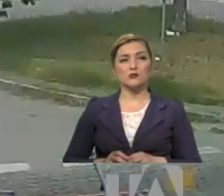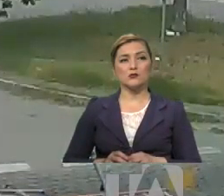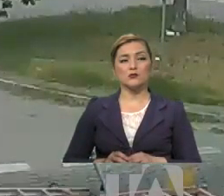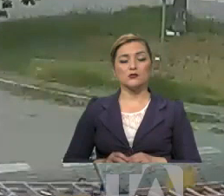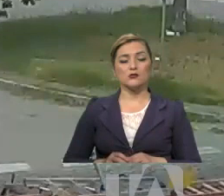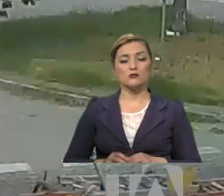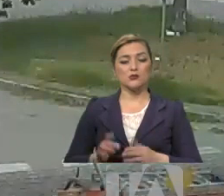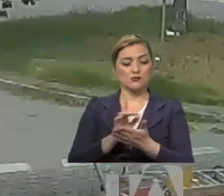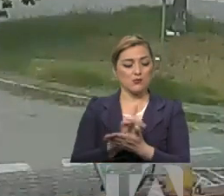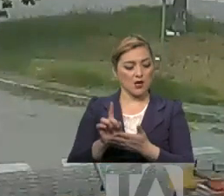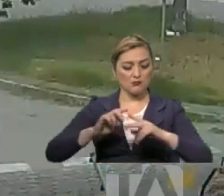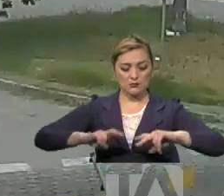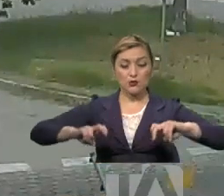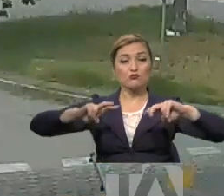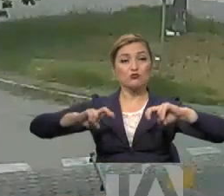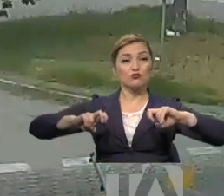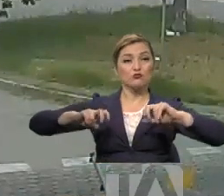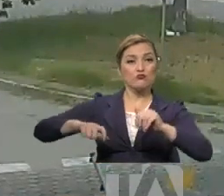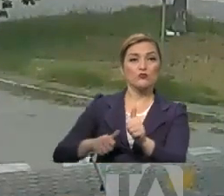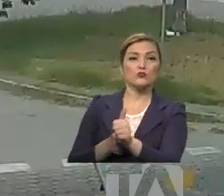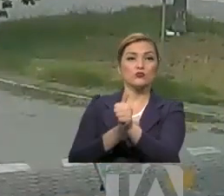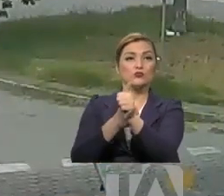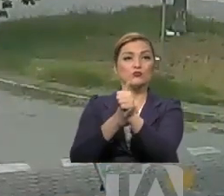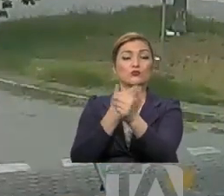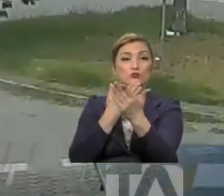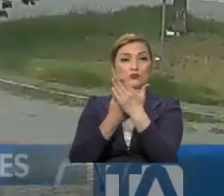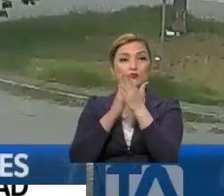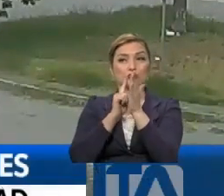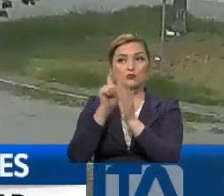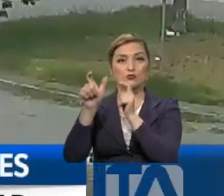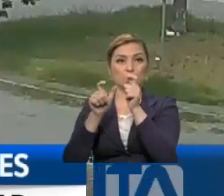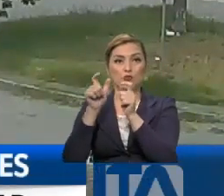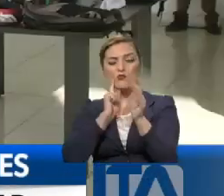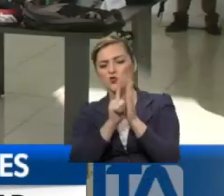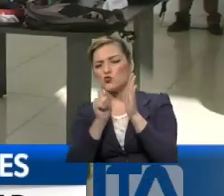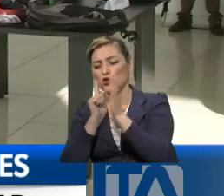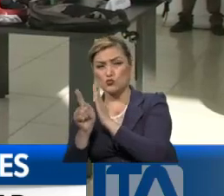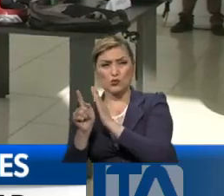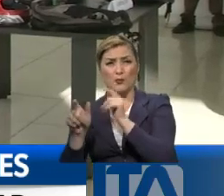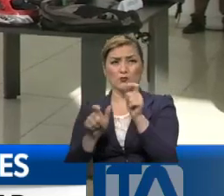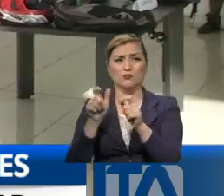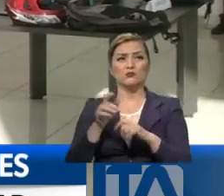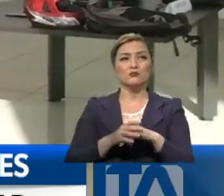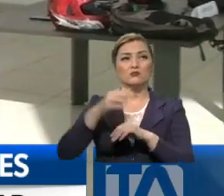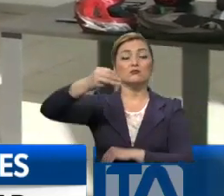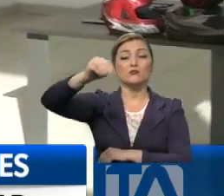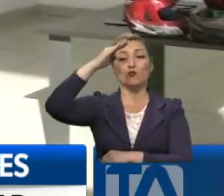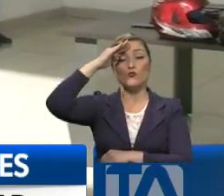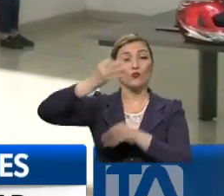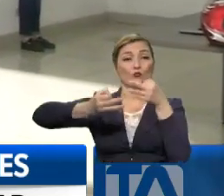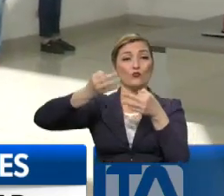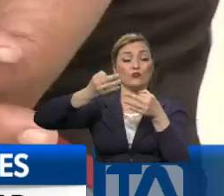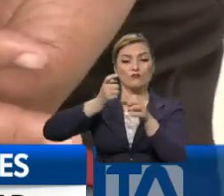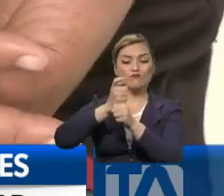Después de varias semanas de investigación y de seguirles la pista, gracias a las denuncias de la ciudadanía, este miércoles la policía judicial